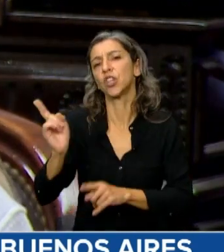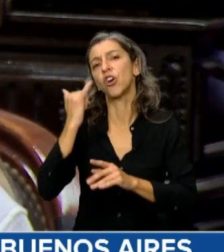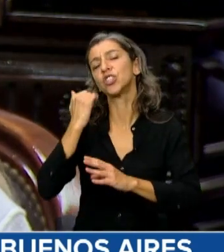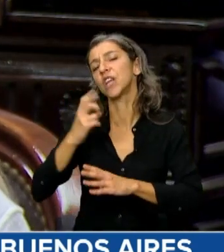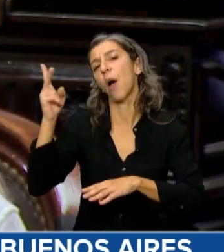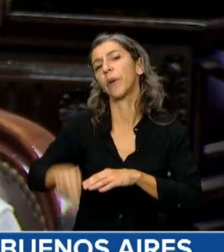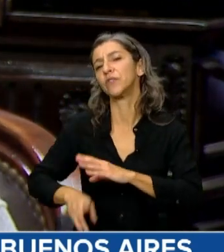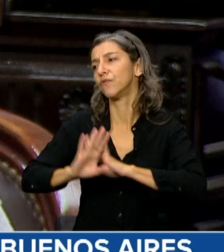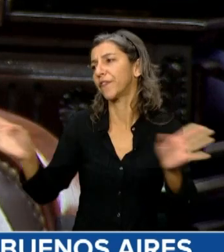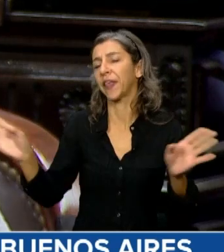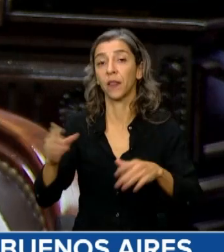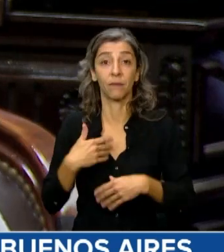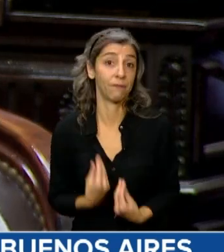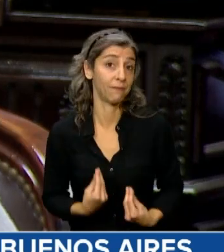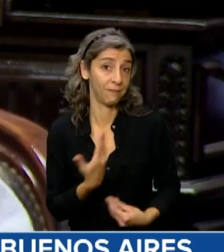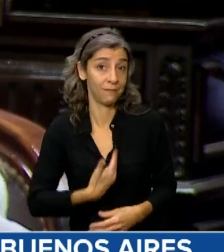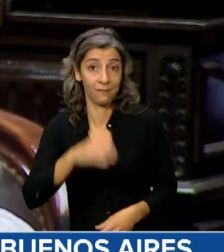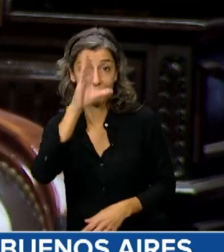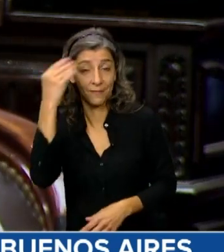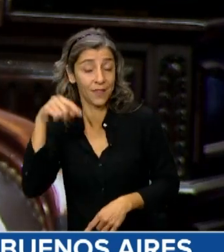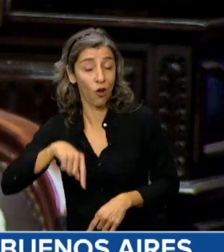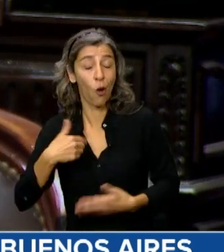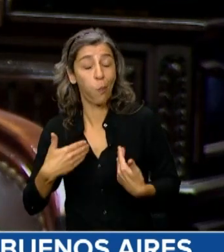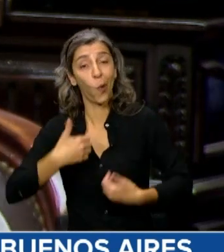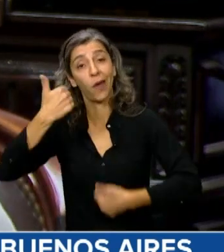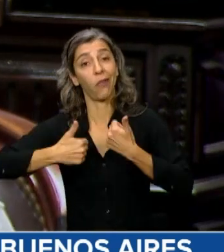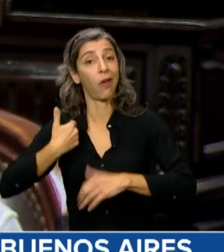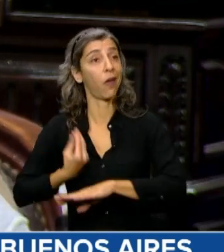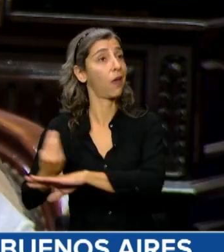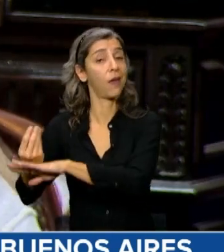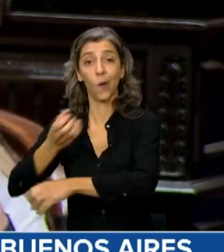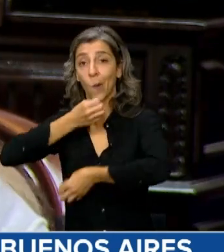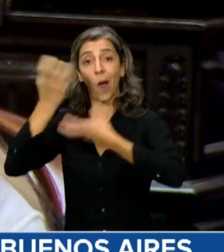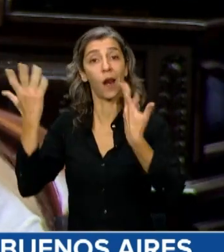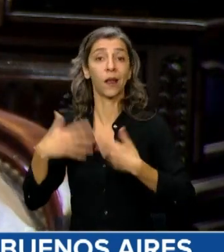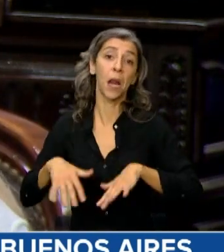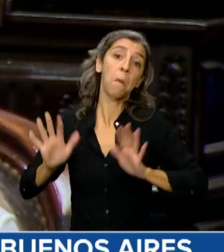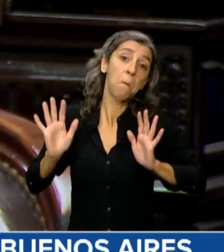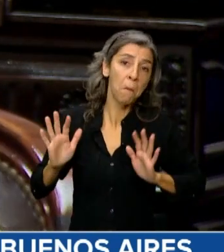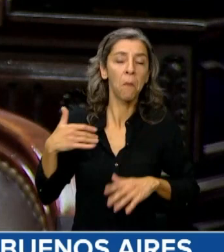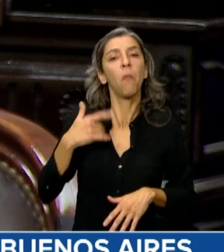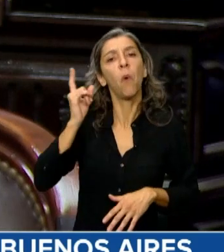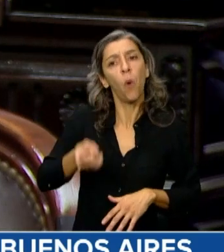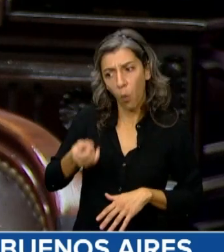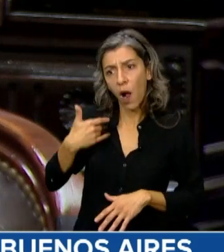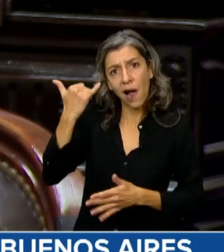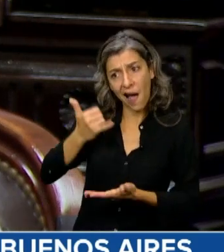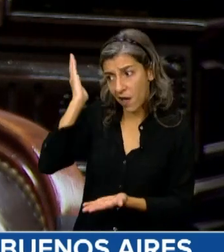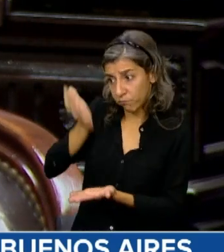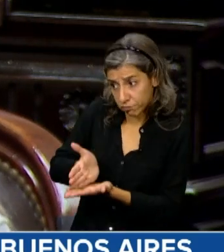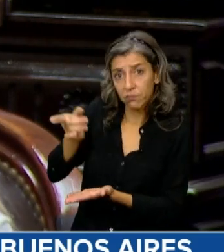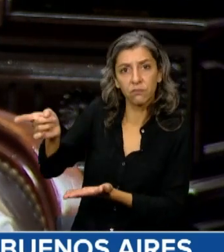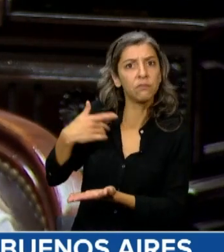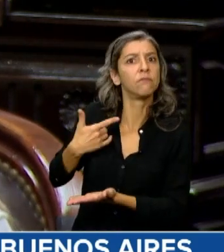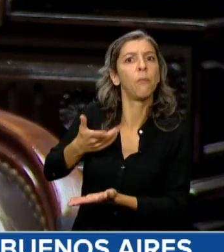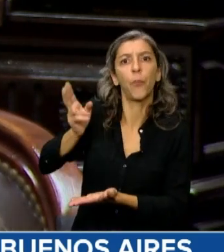La vicepresidenta podría ser hoy candidata a lo que quisiera, al cargo que quisiera, porque aún pesando sobre ella una condena por